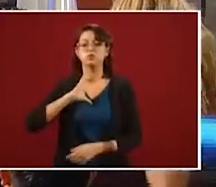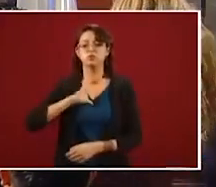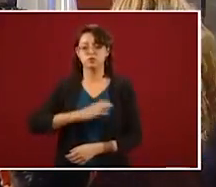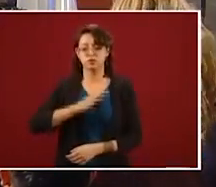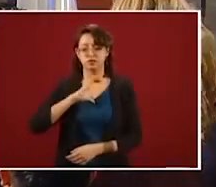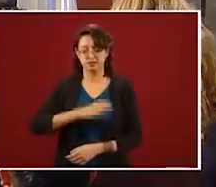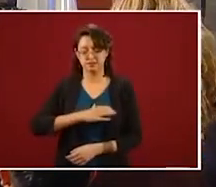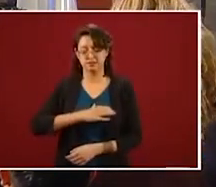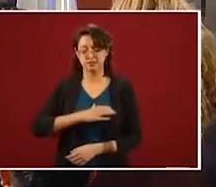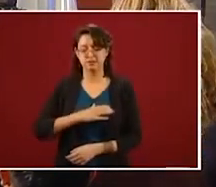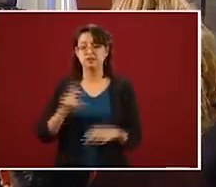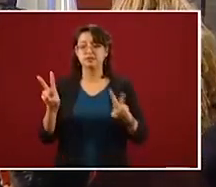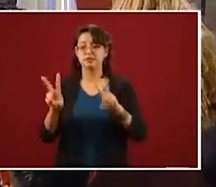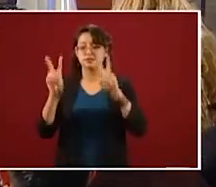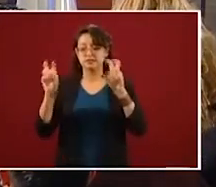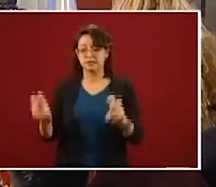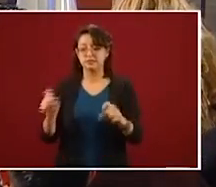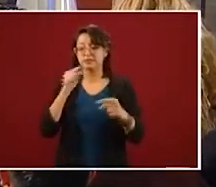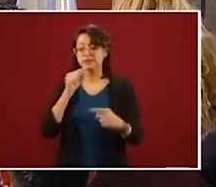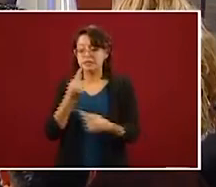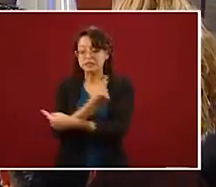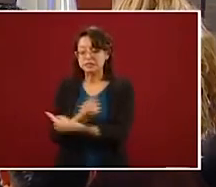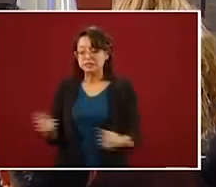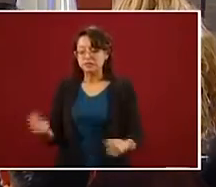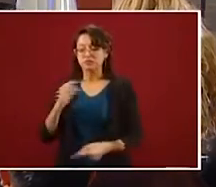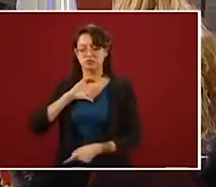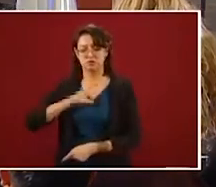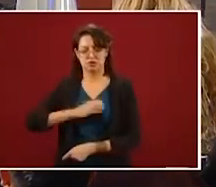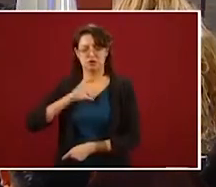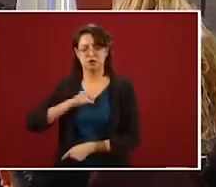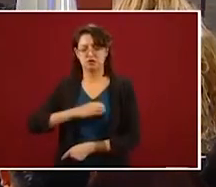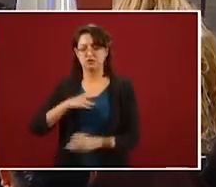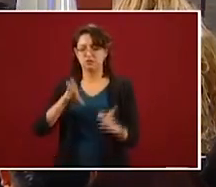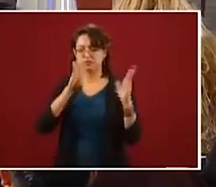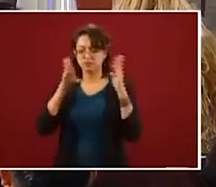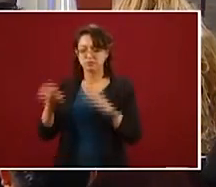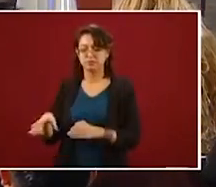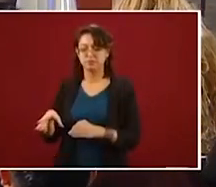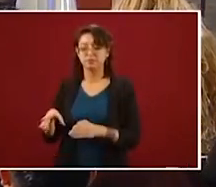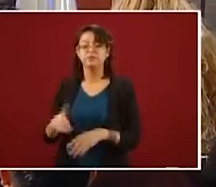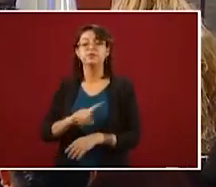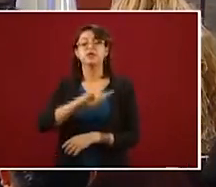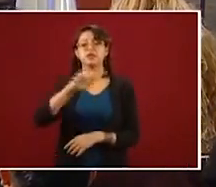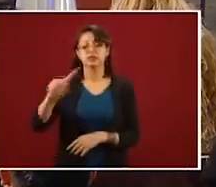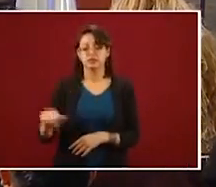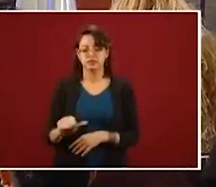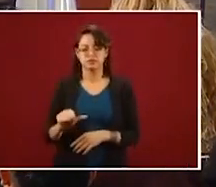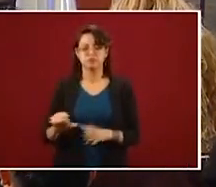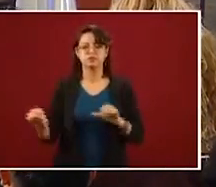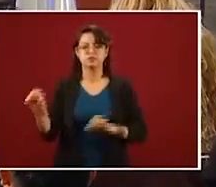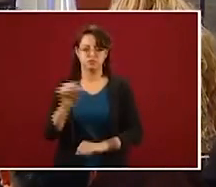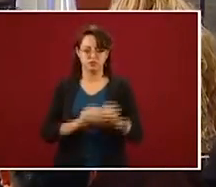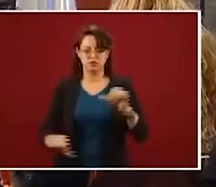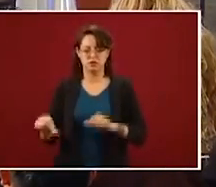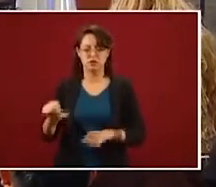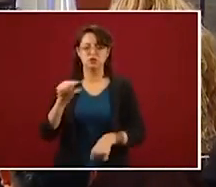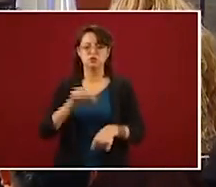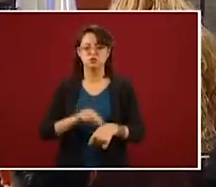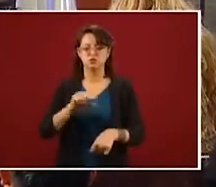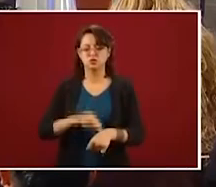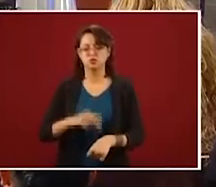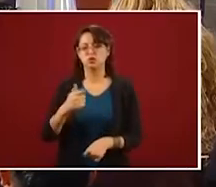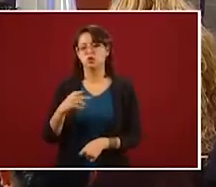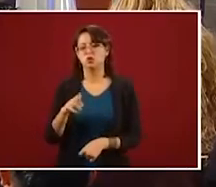el problema del cáncer infantil. Después le dejaré la palabra al doctor Gustavo Reyes Terán,